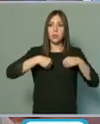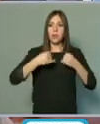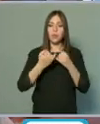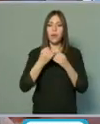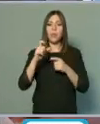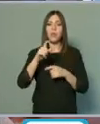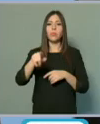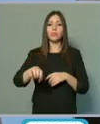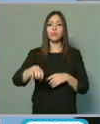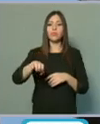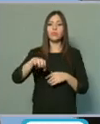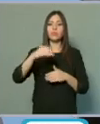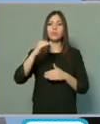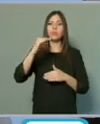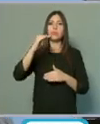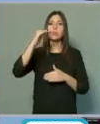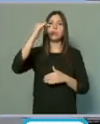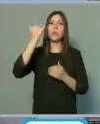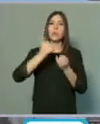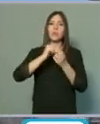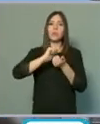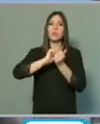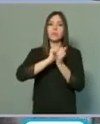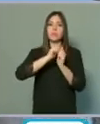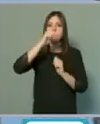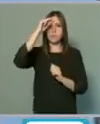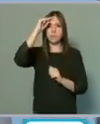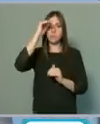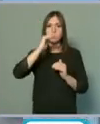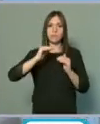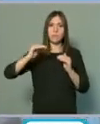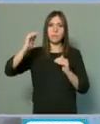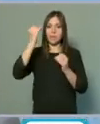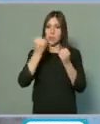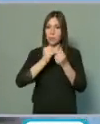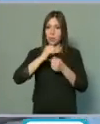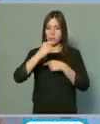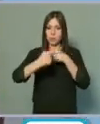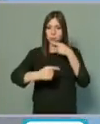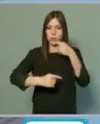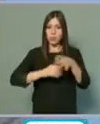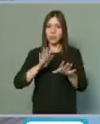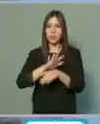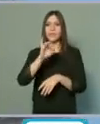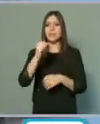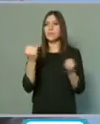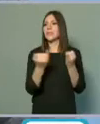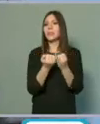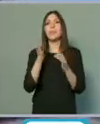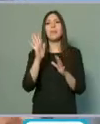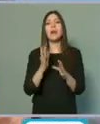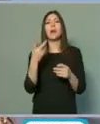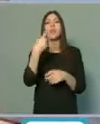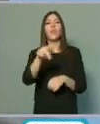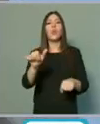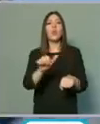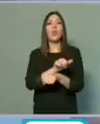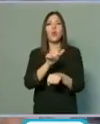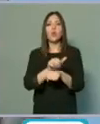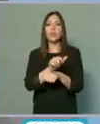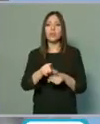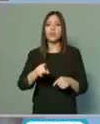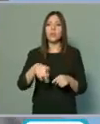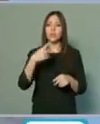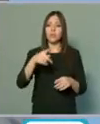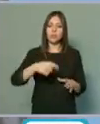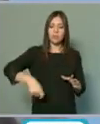va madurando? Sí, a tu primer pregunta, el seguimiento es lo más importante. Es como el mantenimiento de un Es como el coche. mantenimiento de un coche. Haz tu rueda